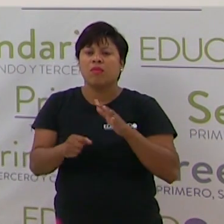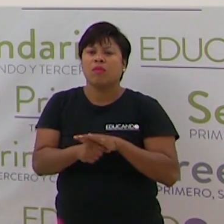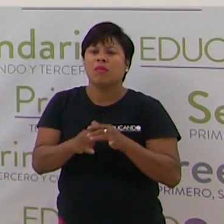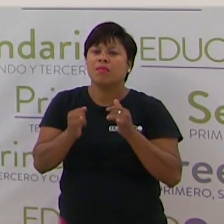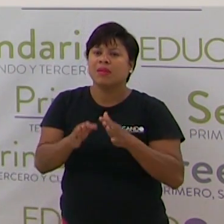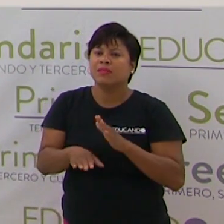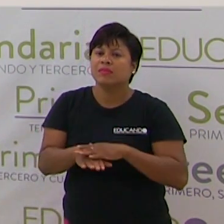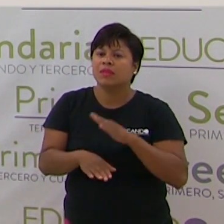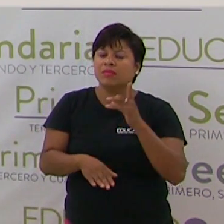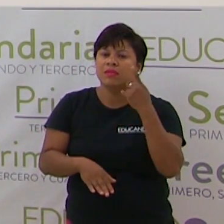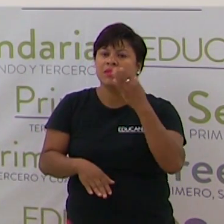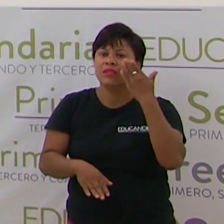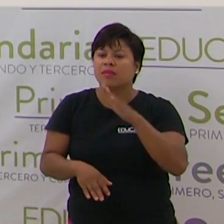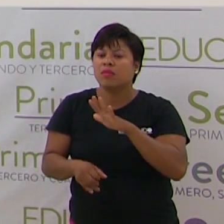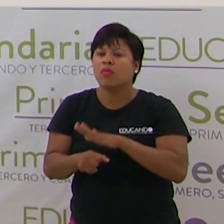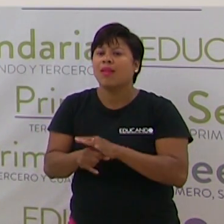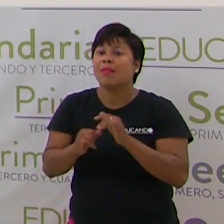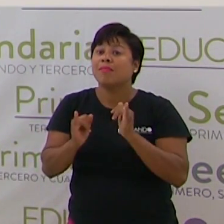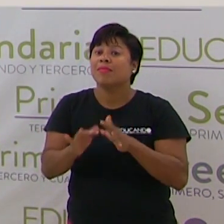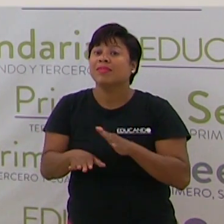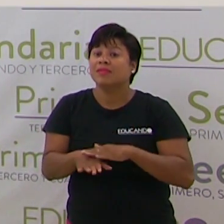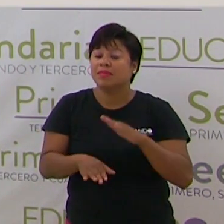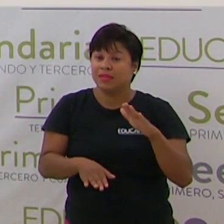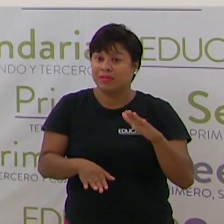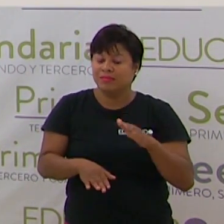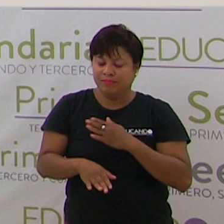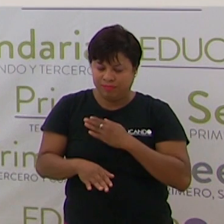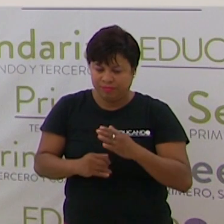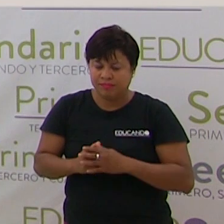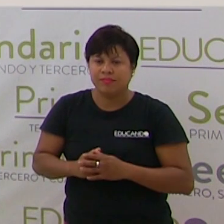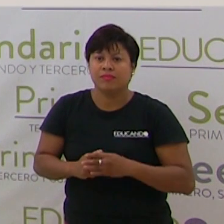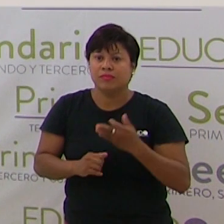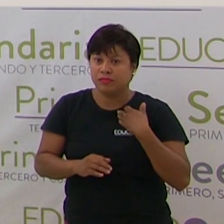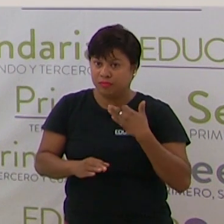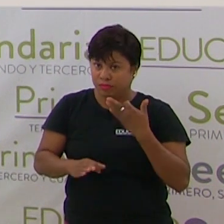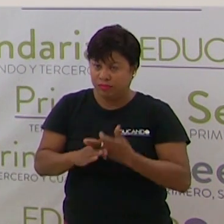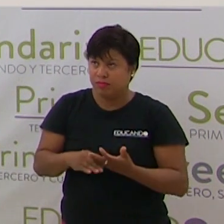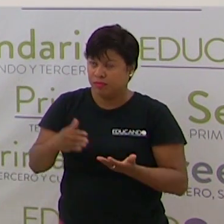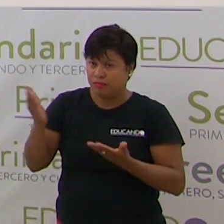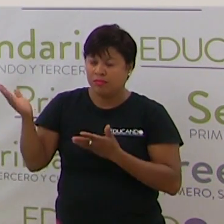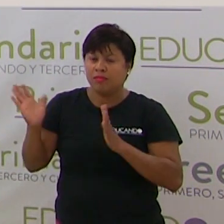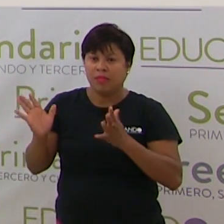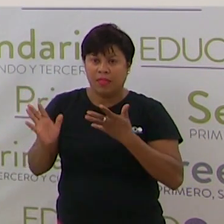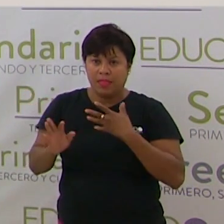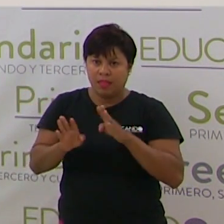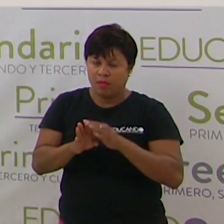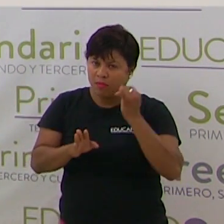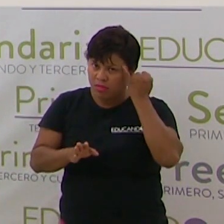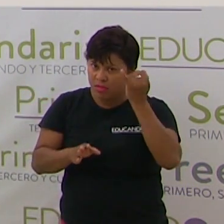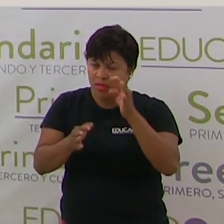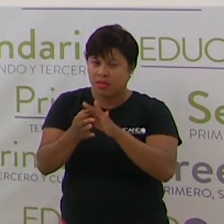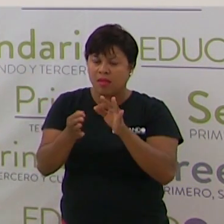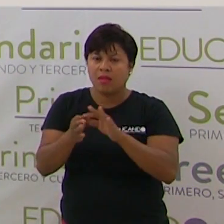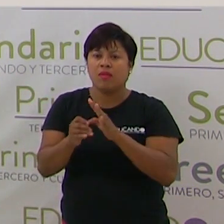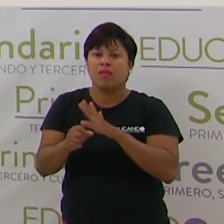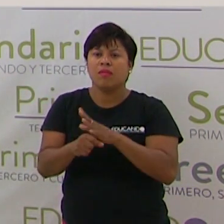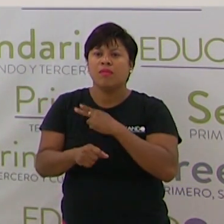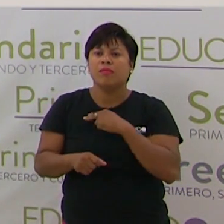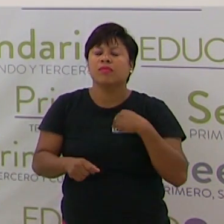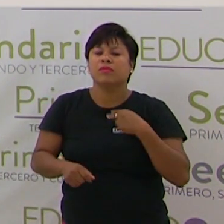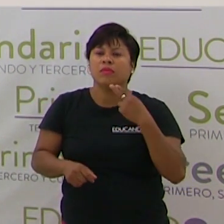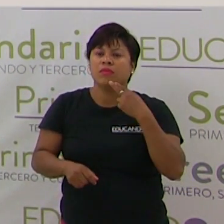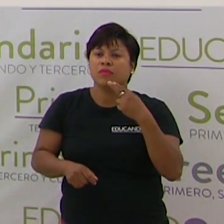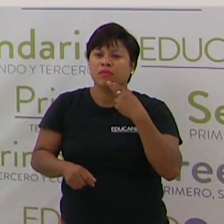hacemos para saber qué pesa más. Bueno, yo aquí ya te di una idea de que vamos a utilizar una